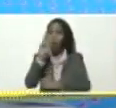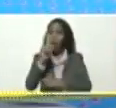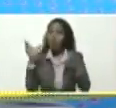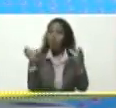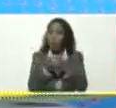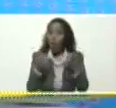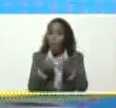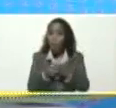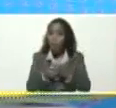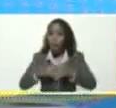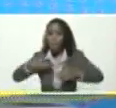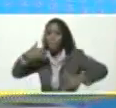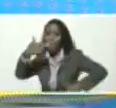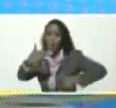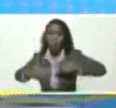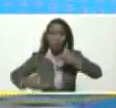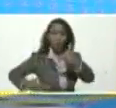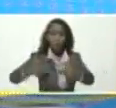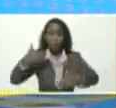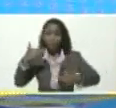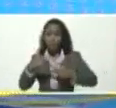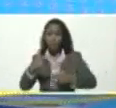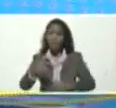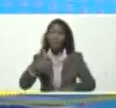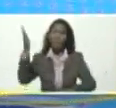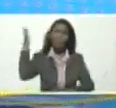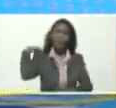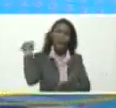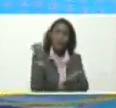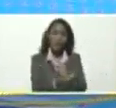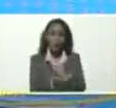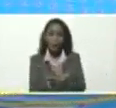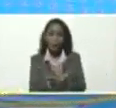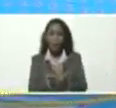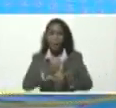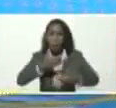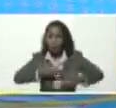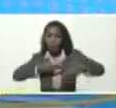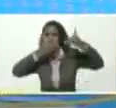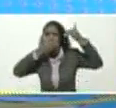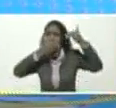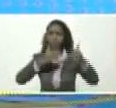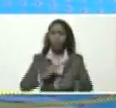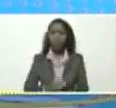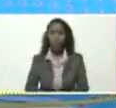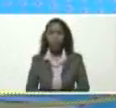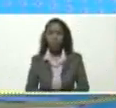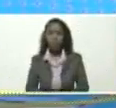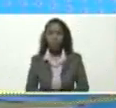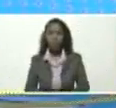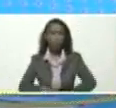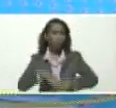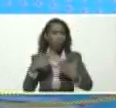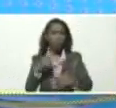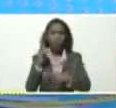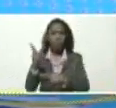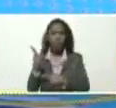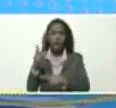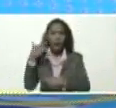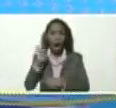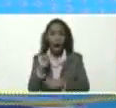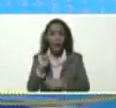de mercenarios, traidores, terroristas, que tenían